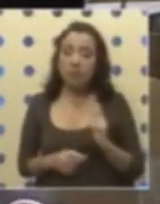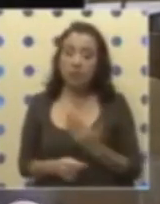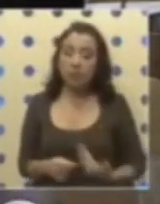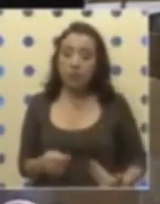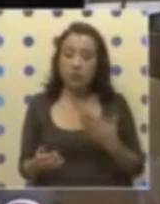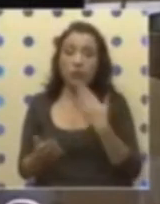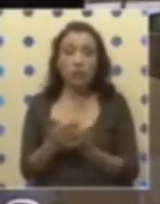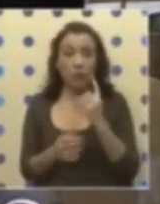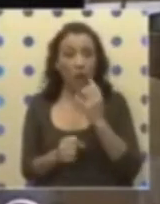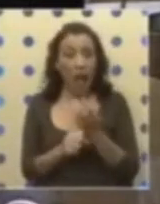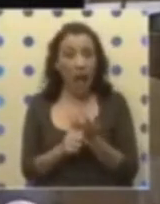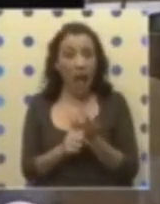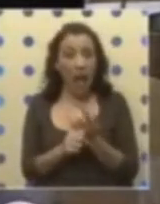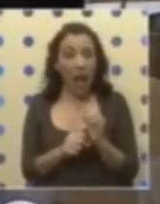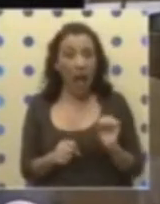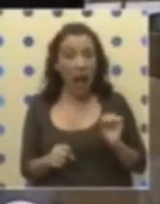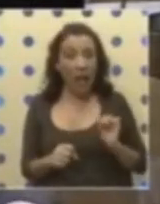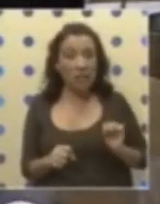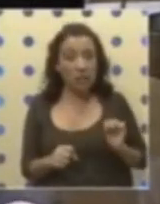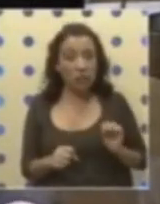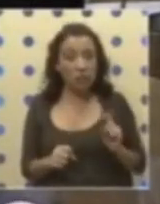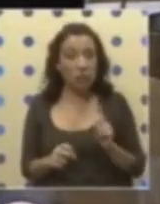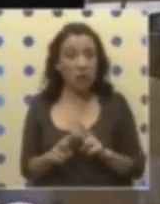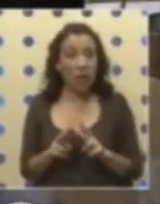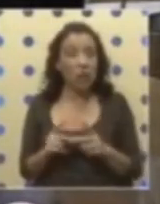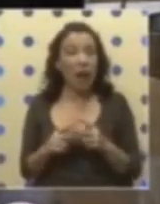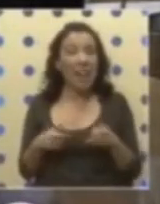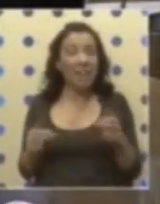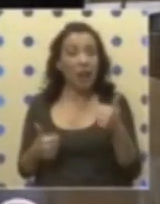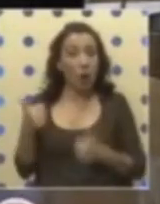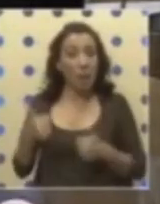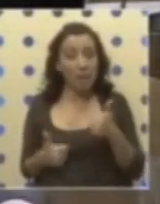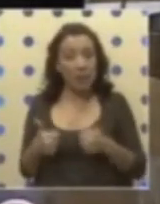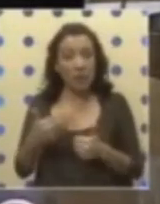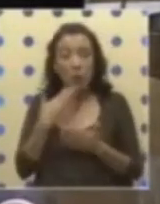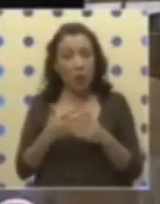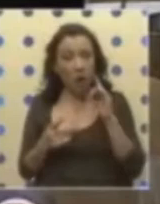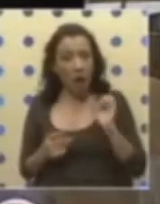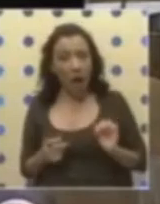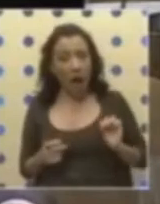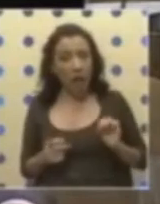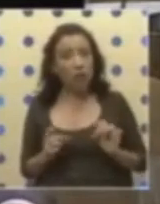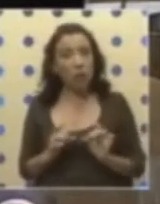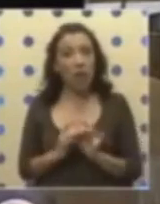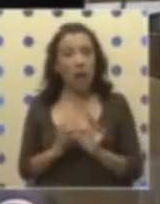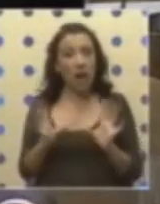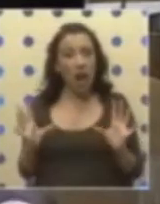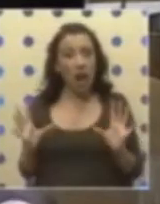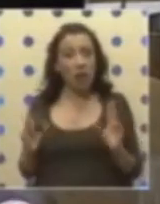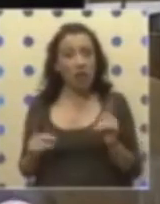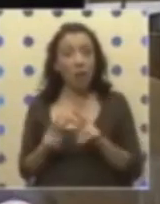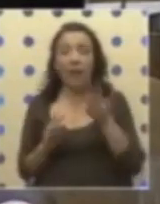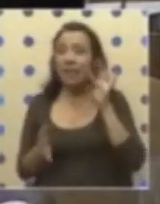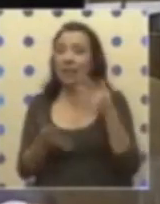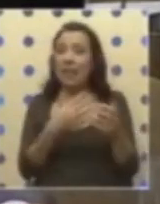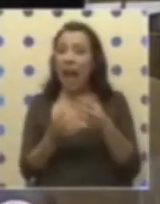que cuando hay una actitud que impide el ejercicio de la libre competencia, cuando hay una actitud clara de impedir la